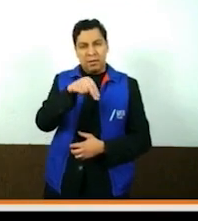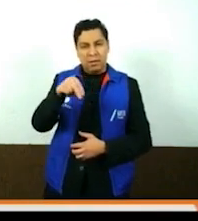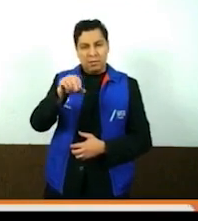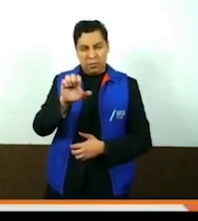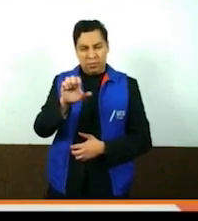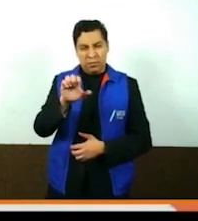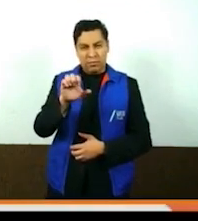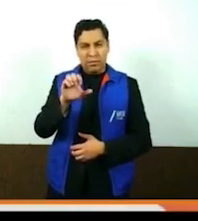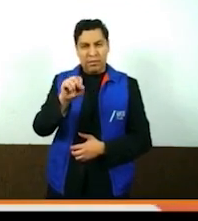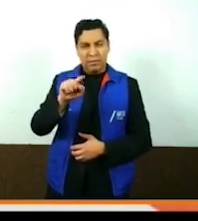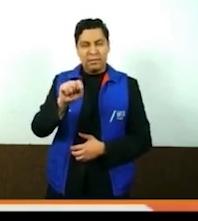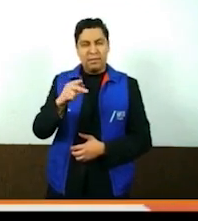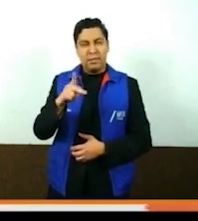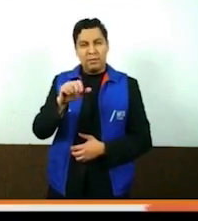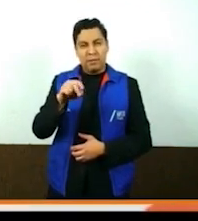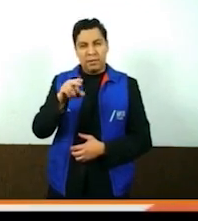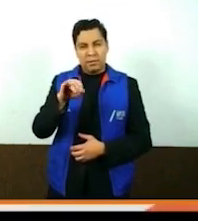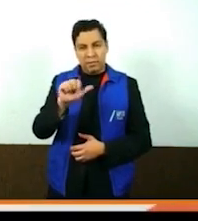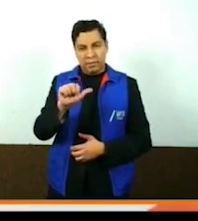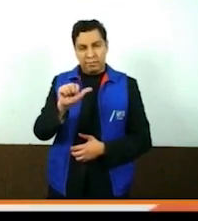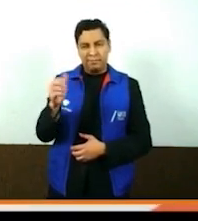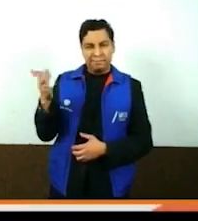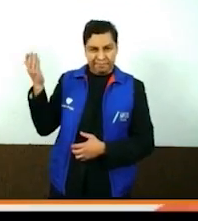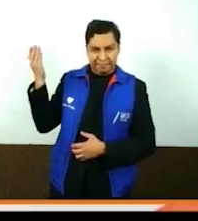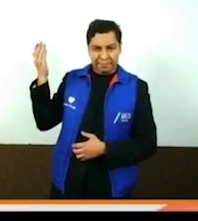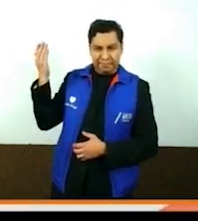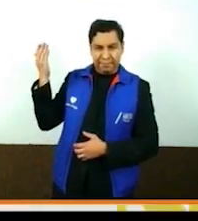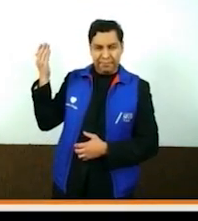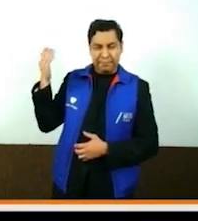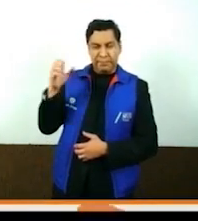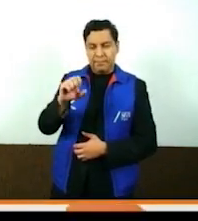Ivonne Estefanía Zambrano Venegas.